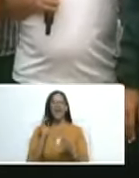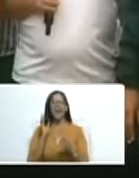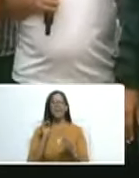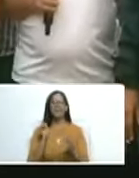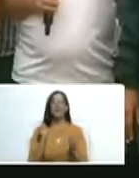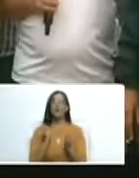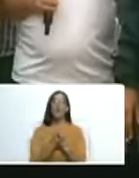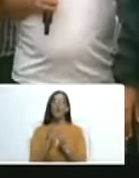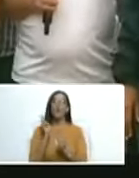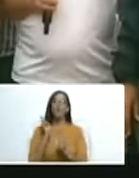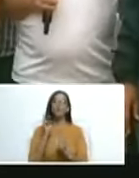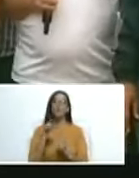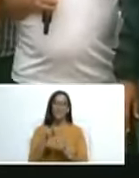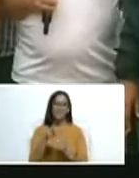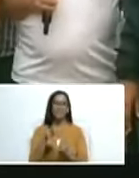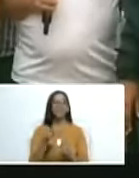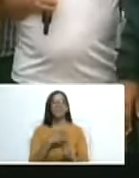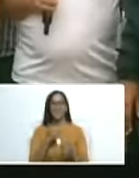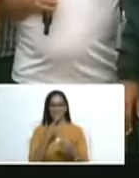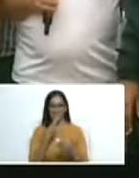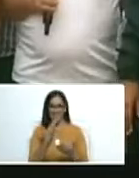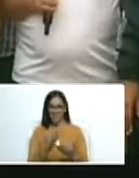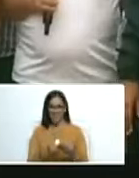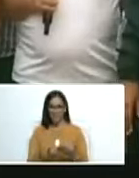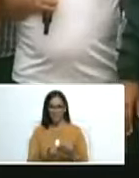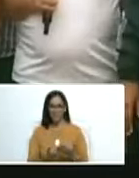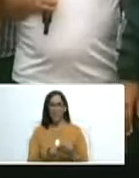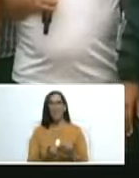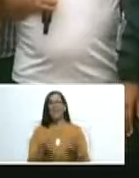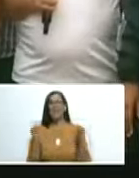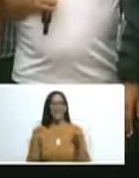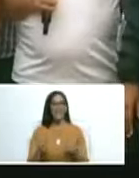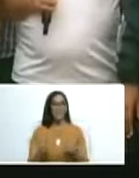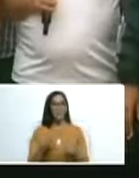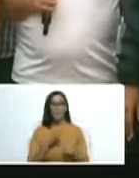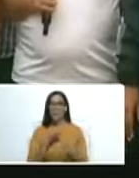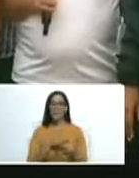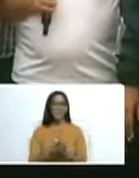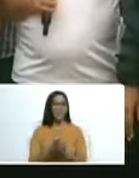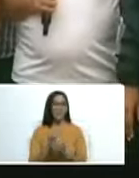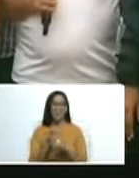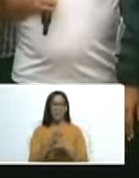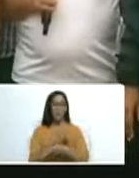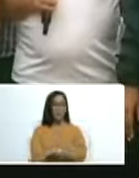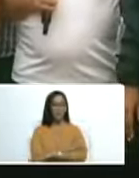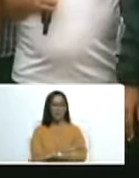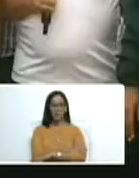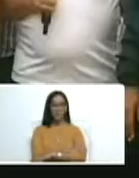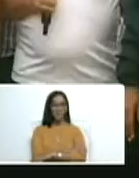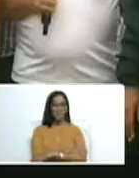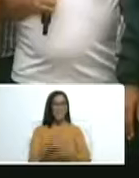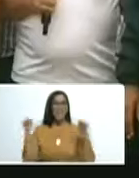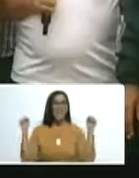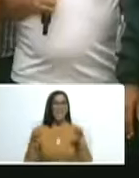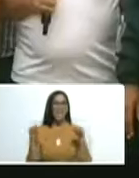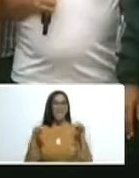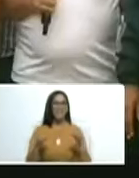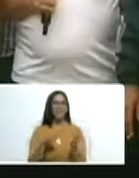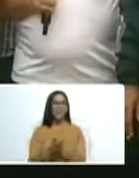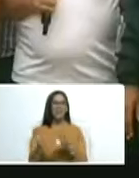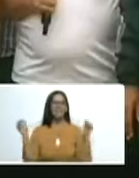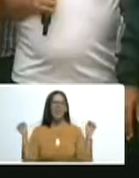hablando con usted, presidente, porque le quiero decir algo. Esto no pasaba en la Cuarta República, esto pasa